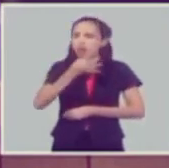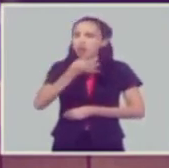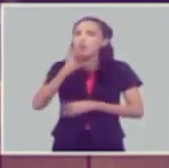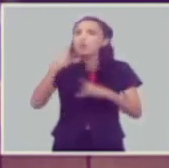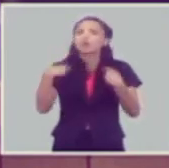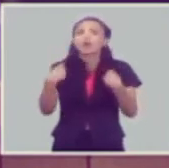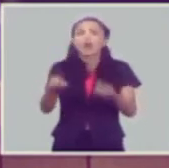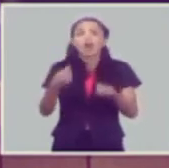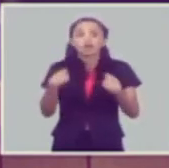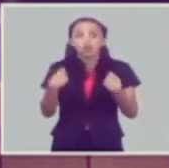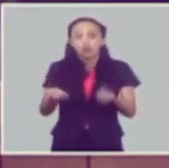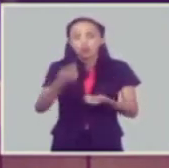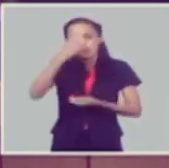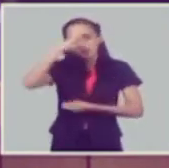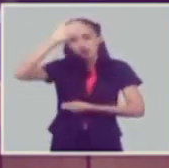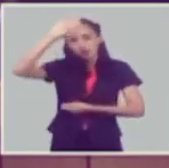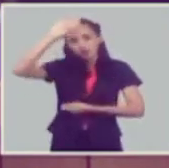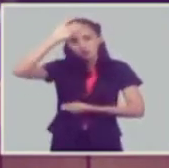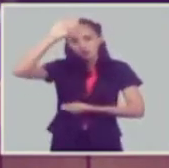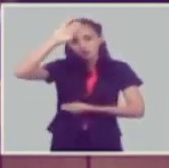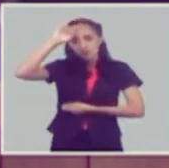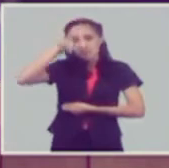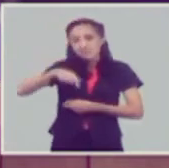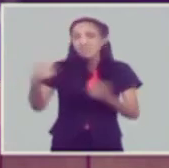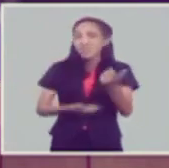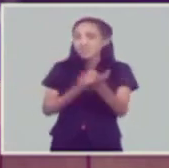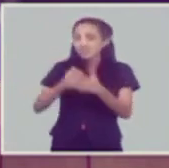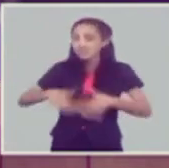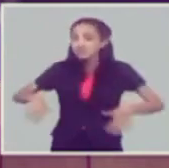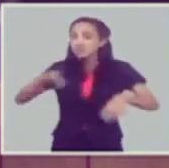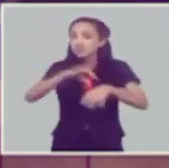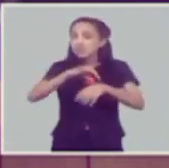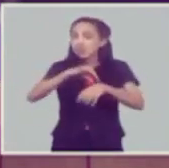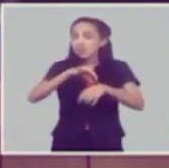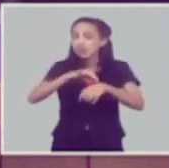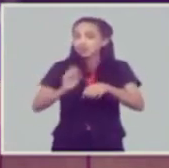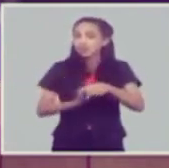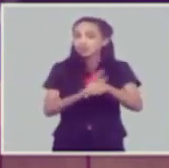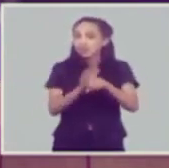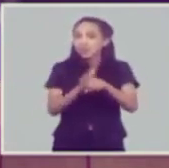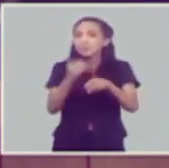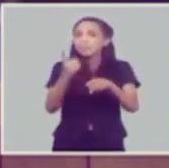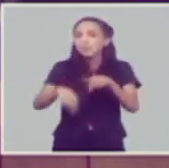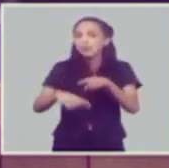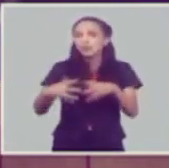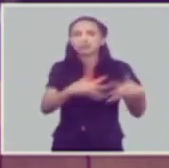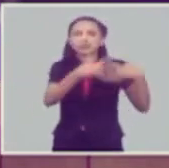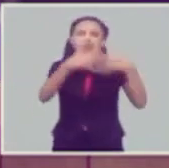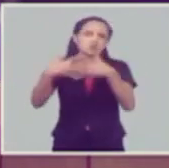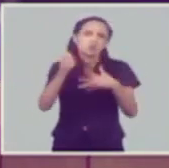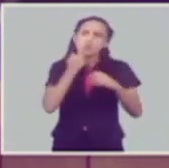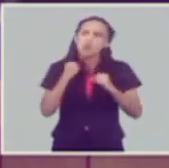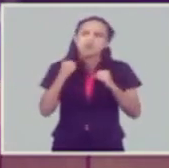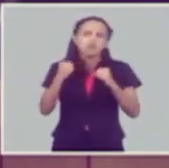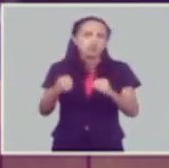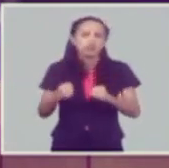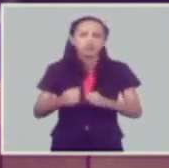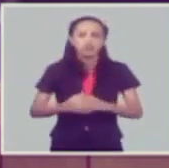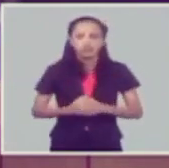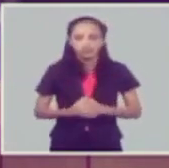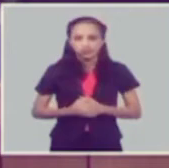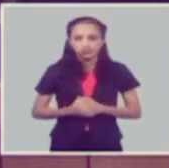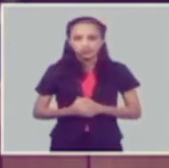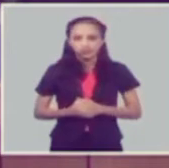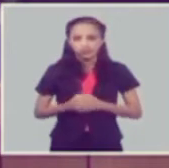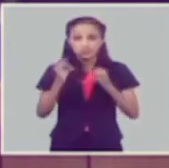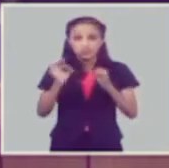de esa guerra que en el marco de la pandemia Estados Unidos reforzó con cruel y despiadada voluntad.